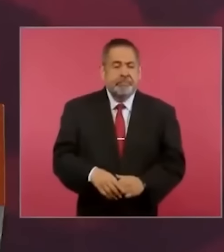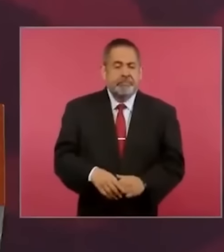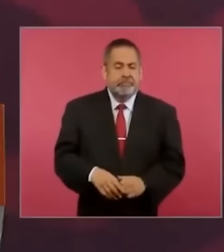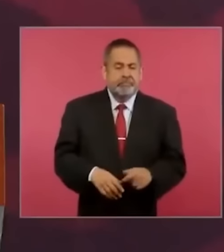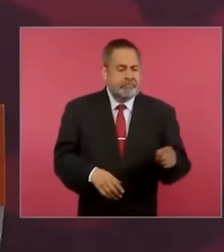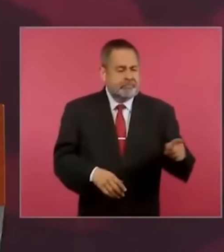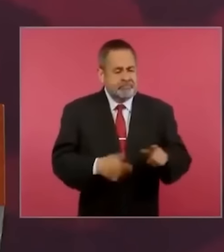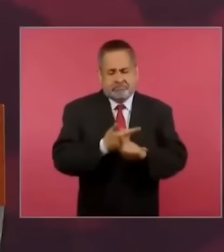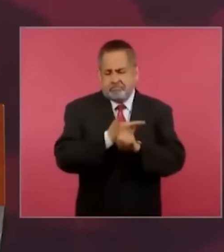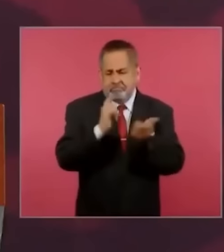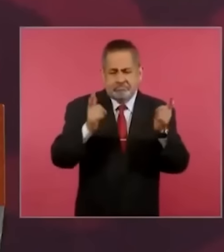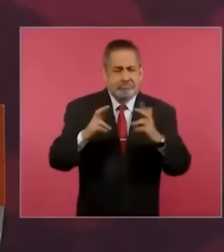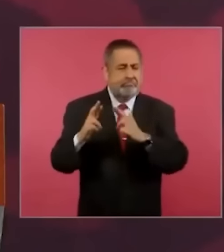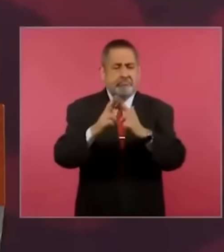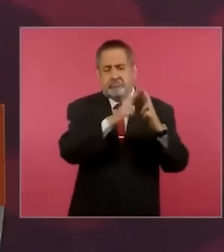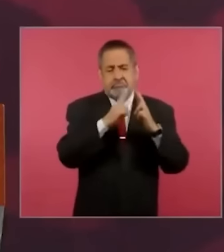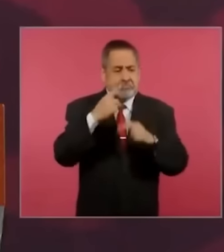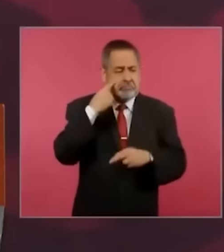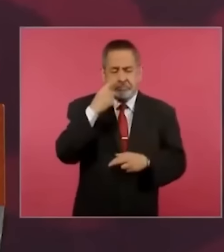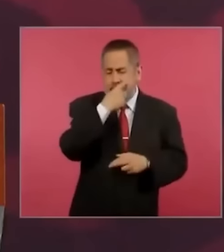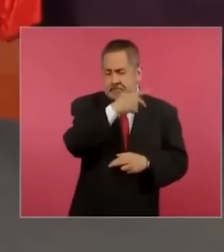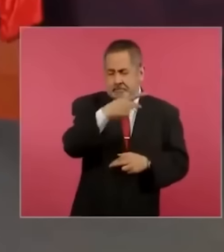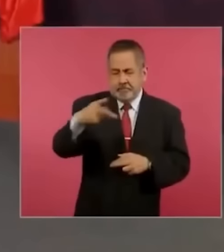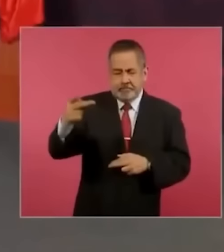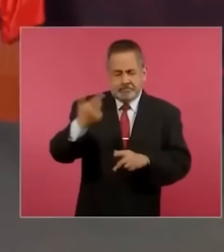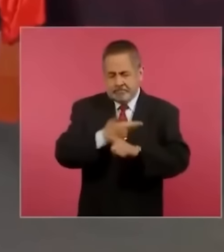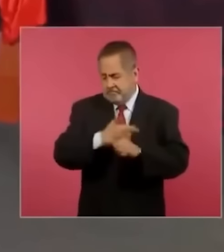Incluso religiosa.